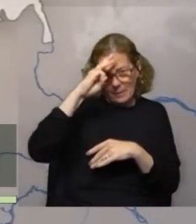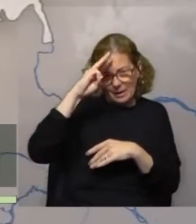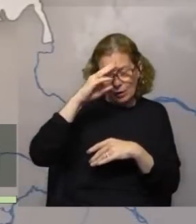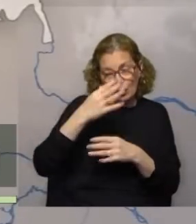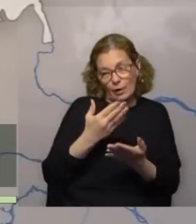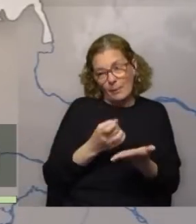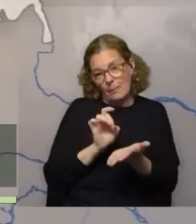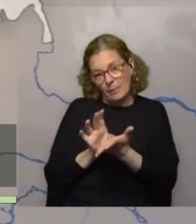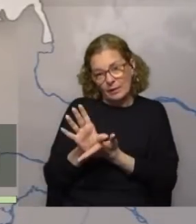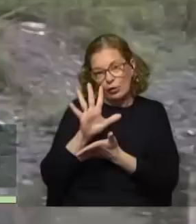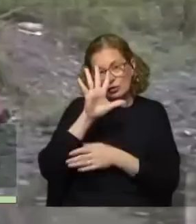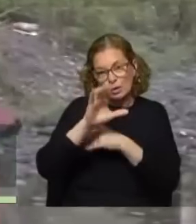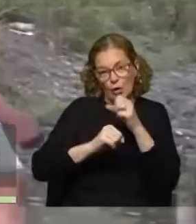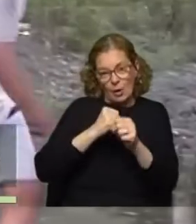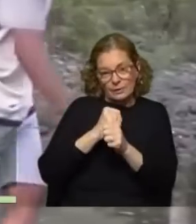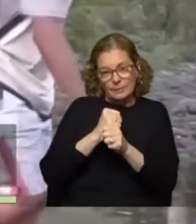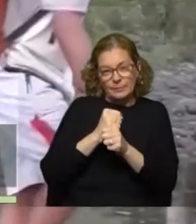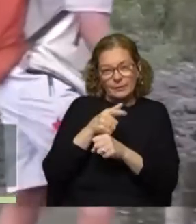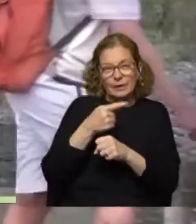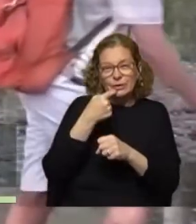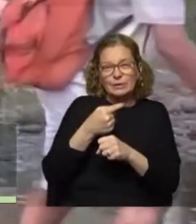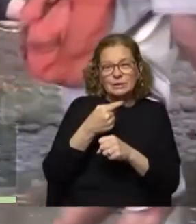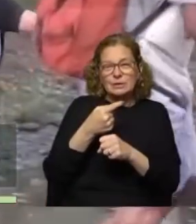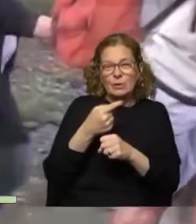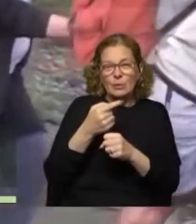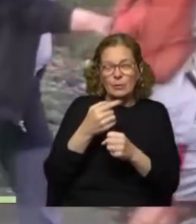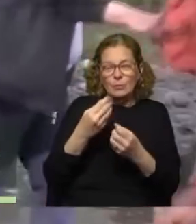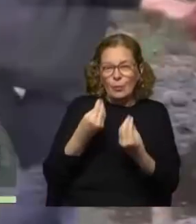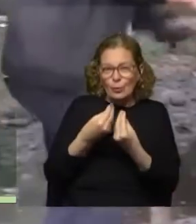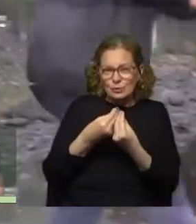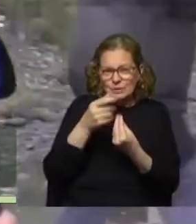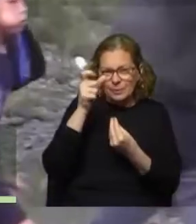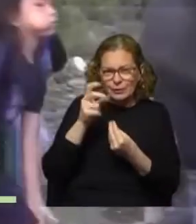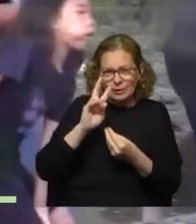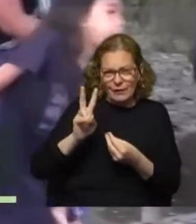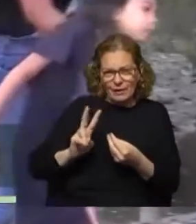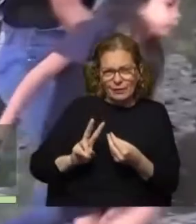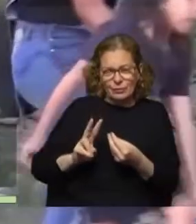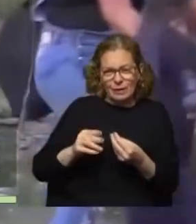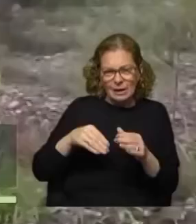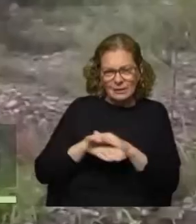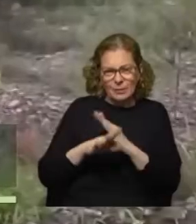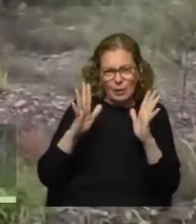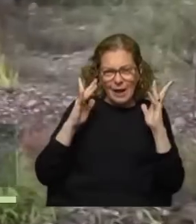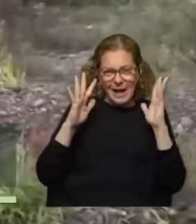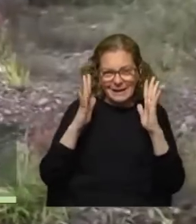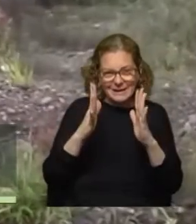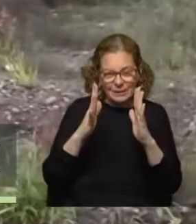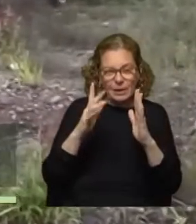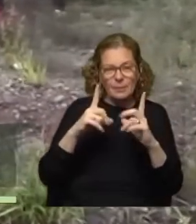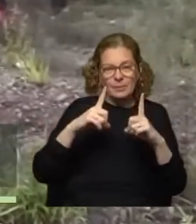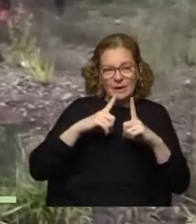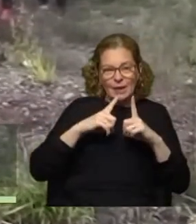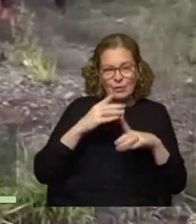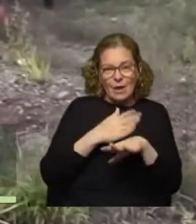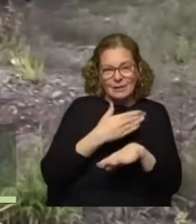deportados en los últimos cinco años esta decisión ha dejado en un limbo a miles de migrantes venezolanos que atravesaron la selva del Darién previo